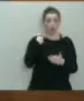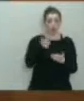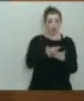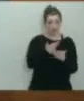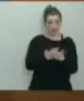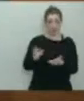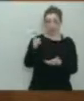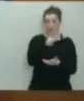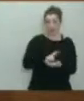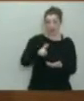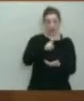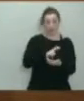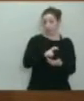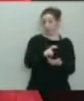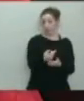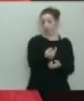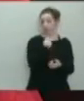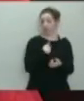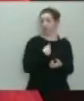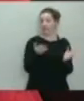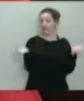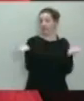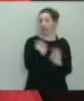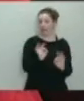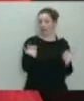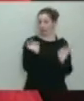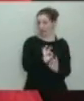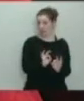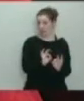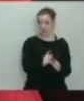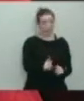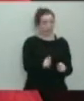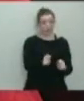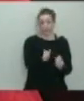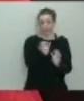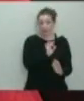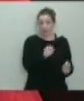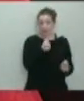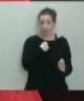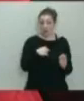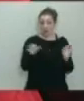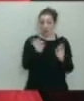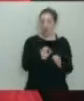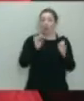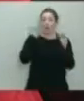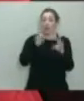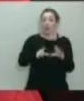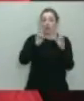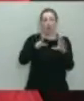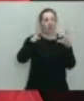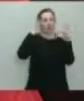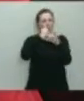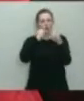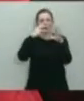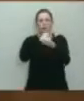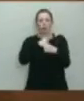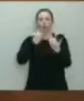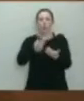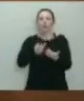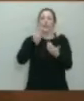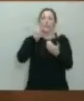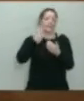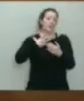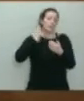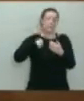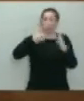reiteré y no nos lo han facilitado. No nos lo han facilitado y siguen con ese oscurantismo. Probablemente porque ustedes esto lo tenían